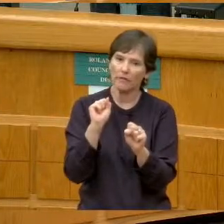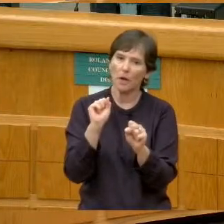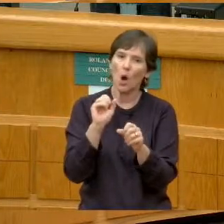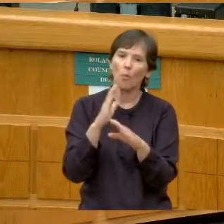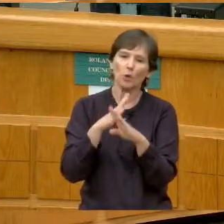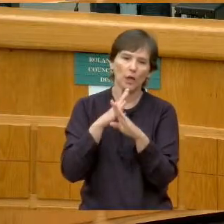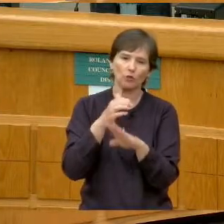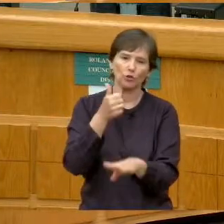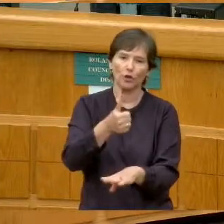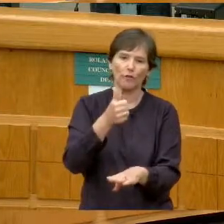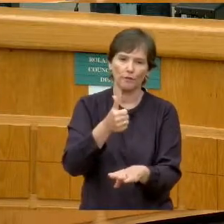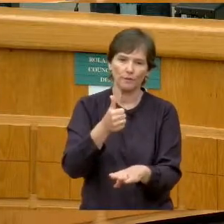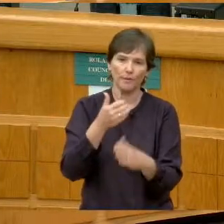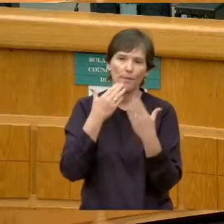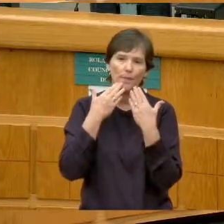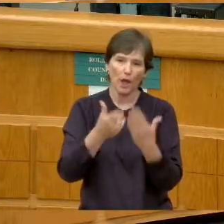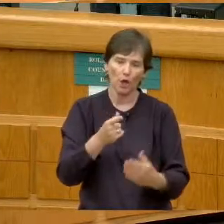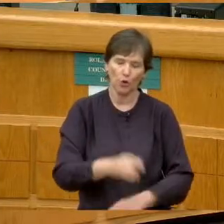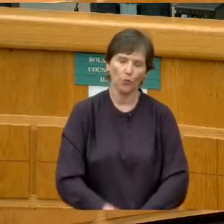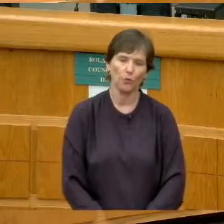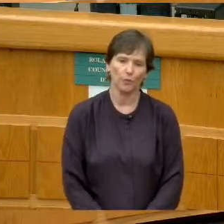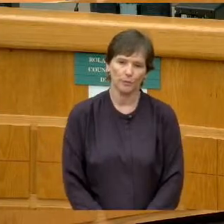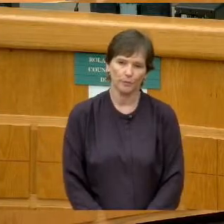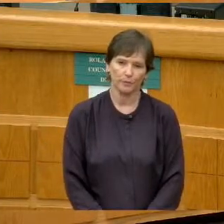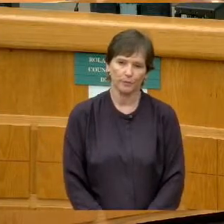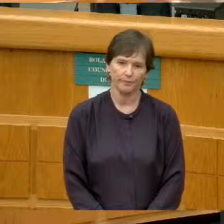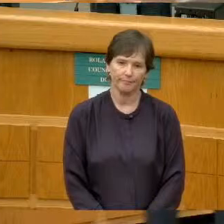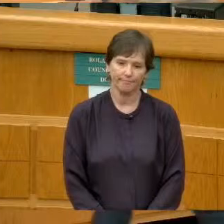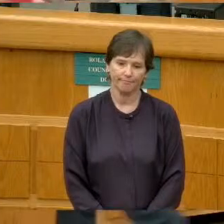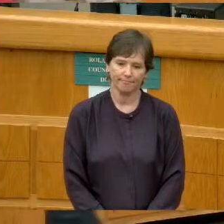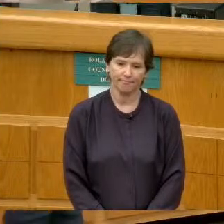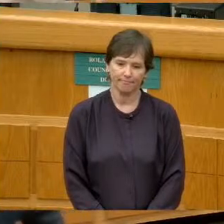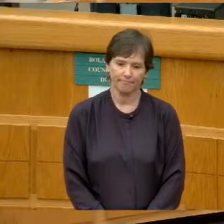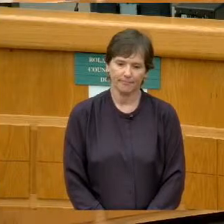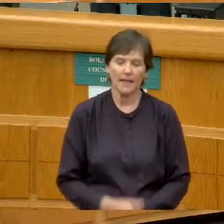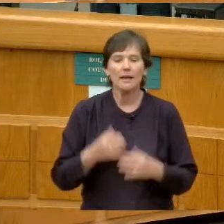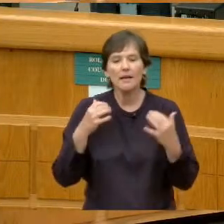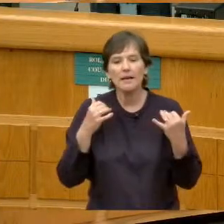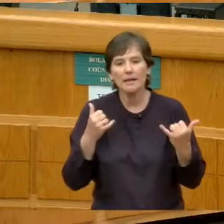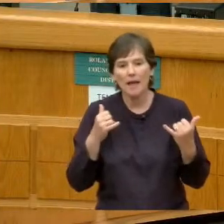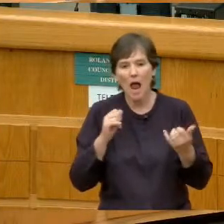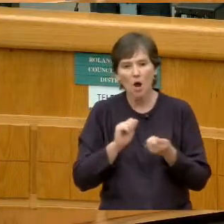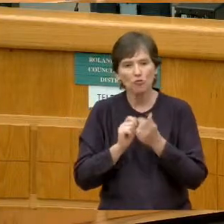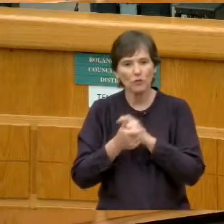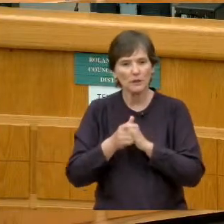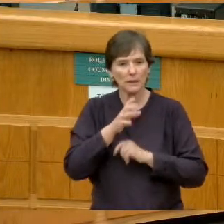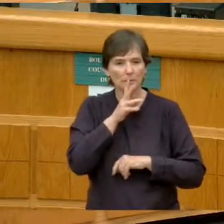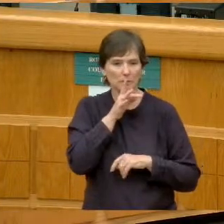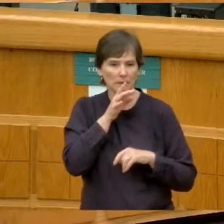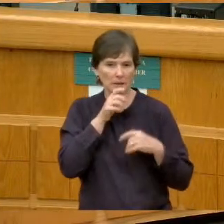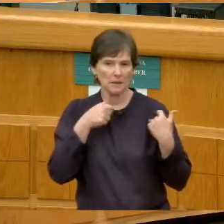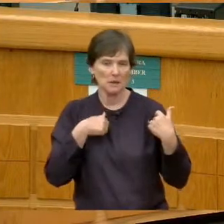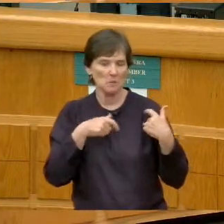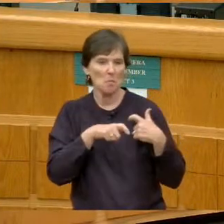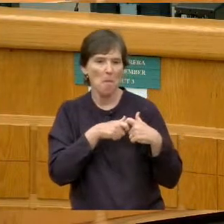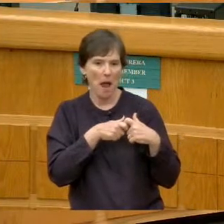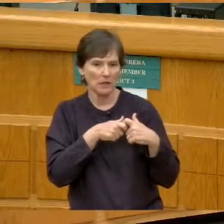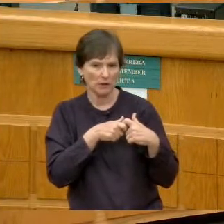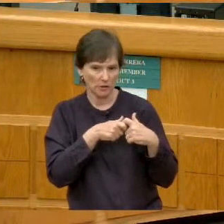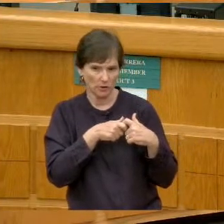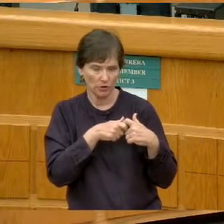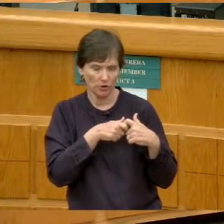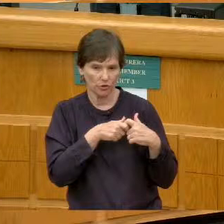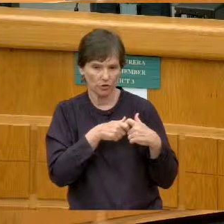La siguiente es una personificación del COVID-19 desde la perspectiva del virus. Es una carta escrita desde el escritorio del